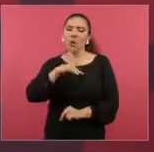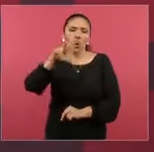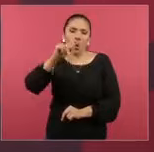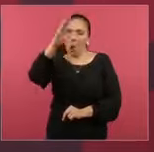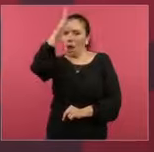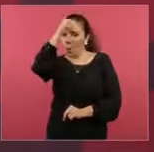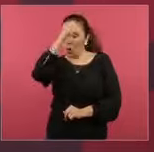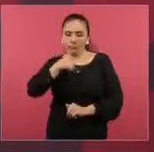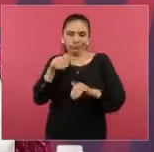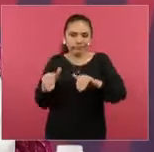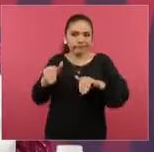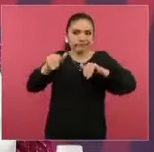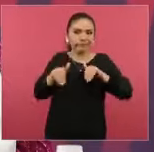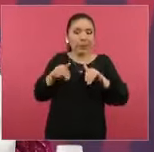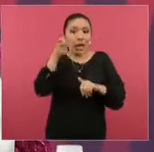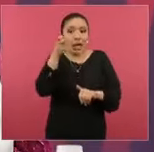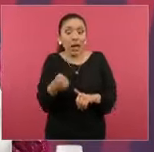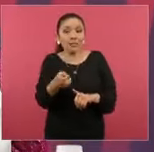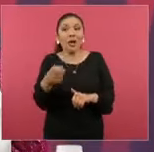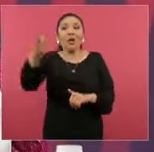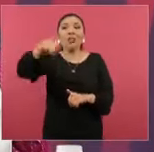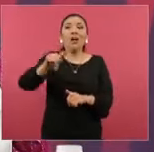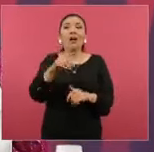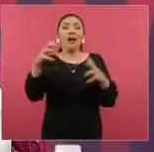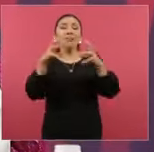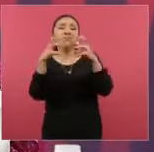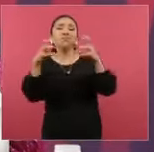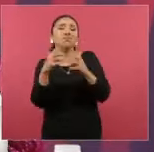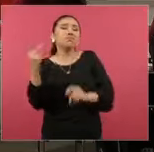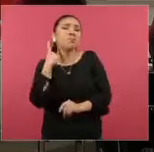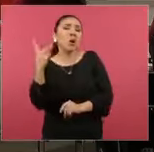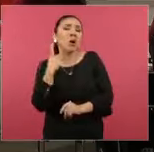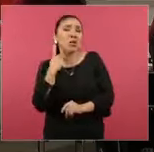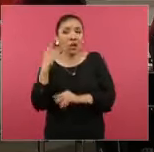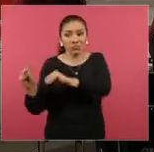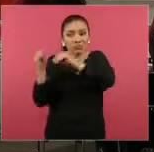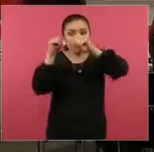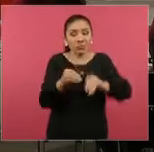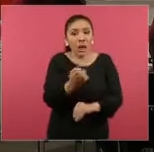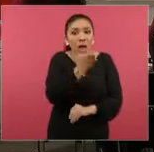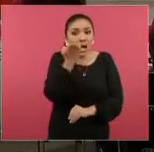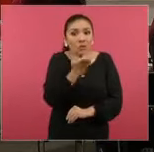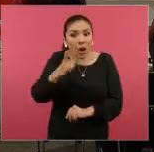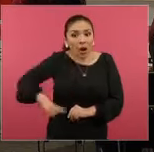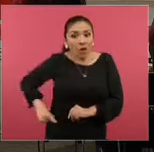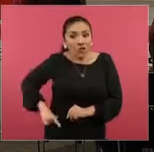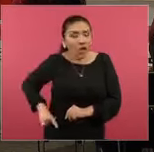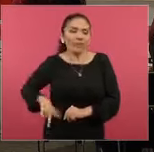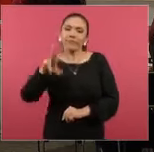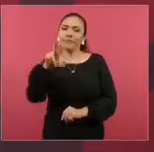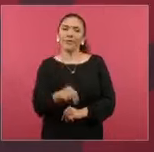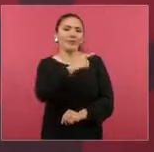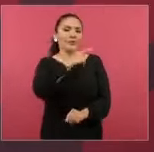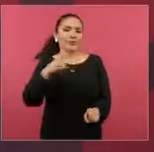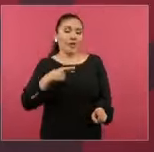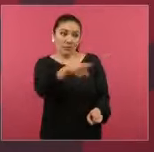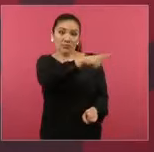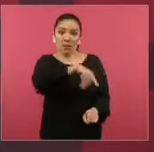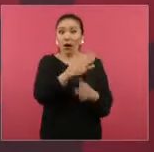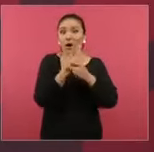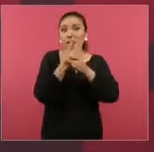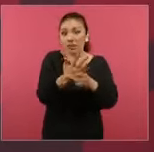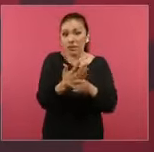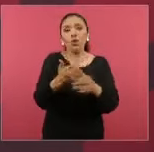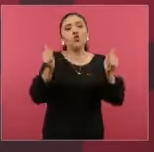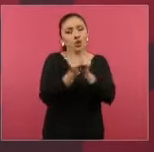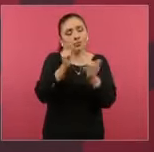coincidimos, en que esas disputas políticas se lleven a la arena de la escuela pública. Eso fue lo que dijeron, lo dijeron